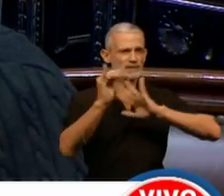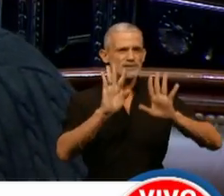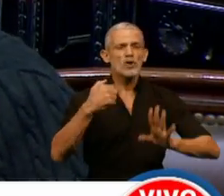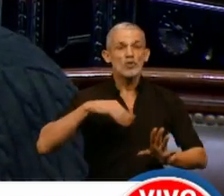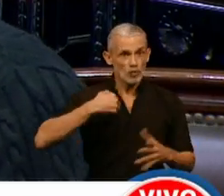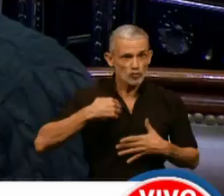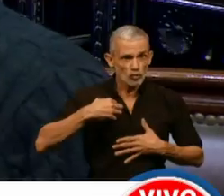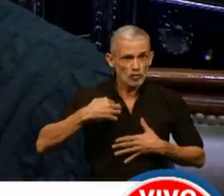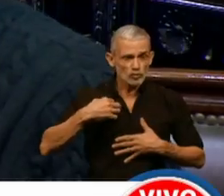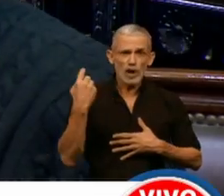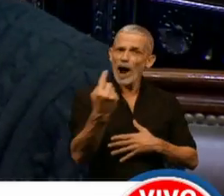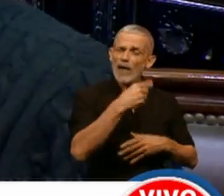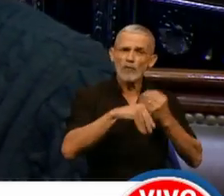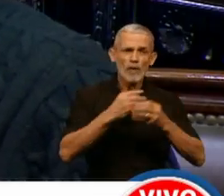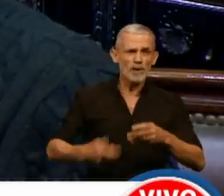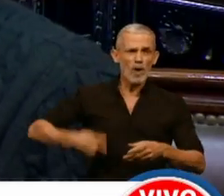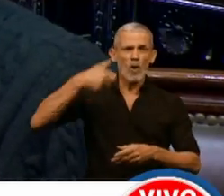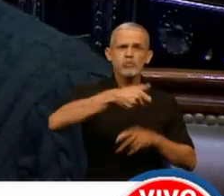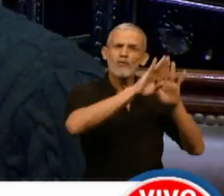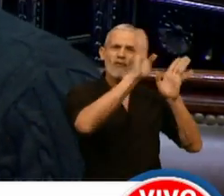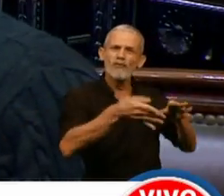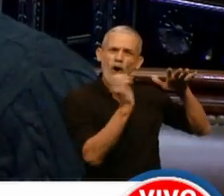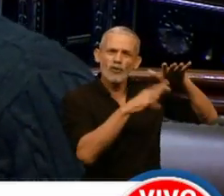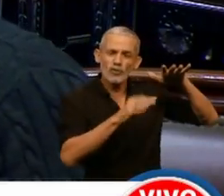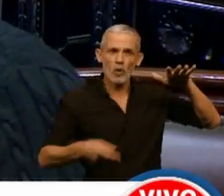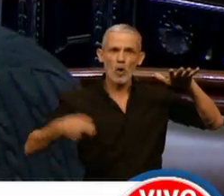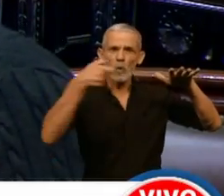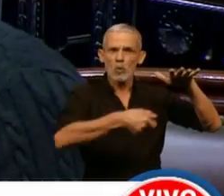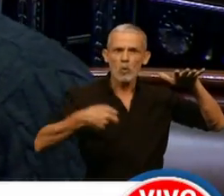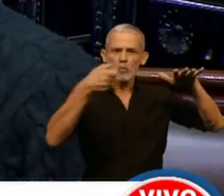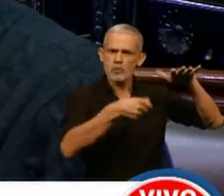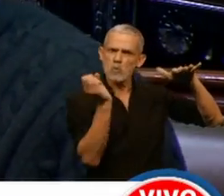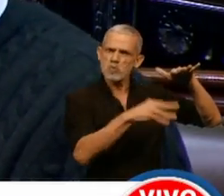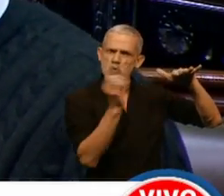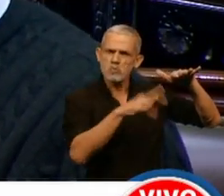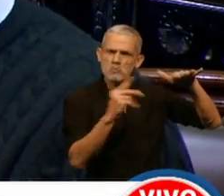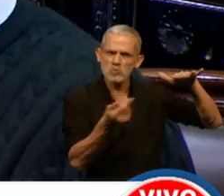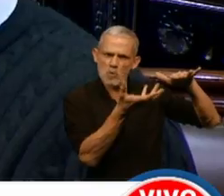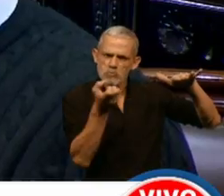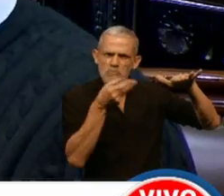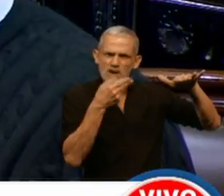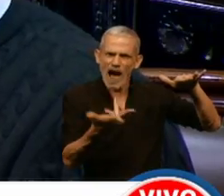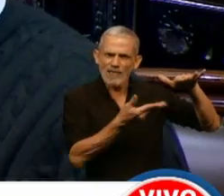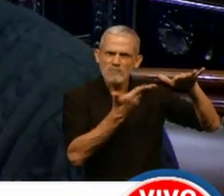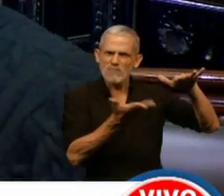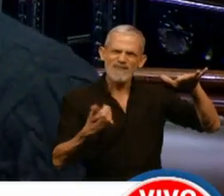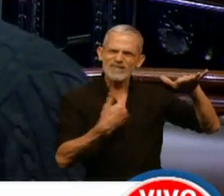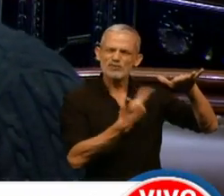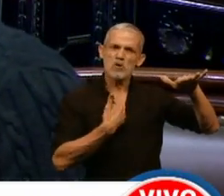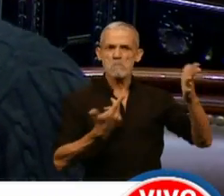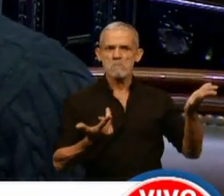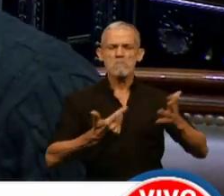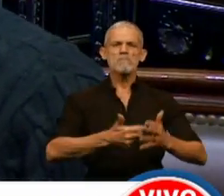estado aportando al fondo fiduciario sin poder usufructuarlo dar